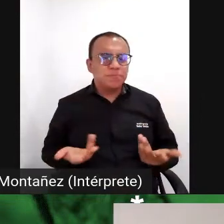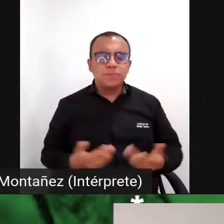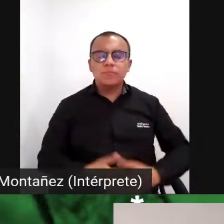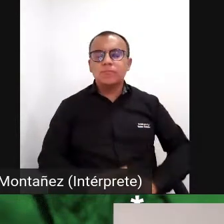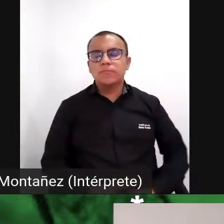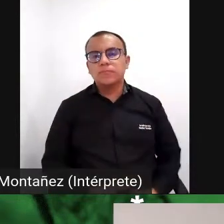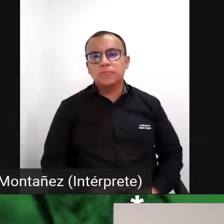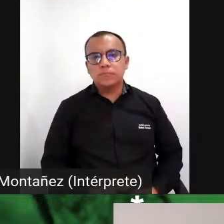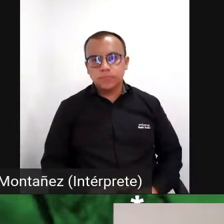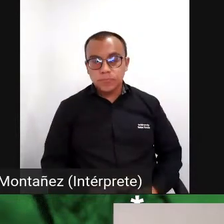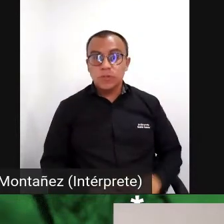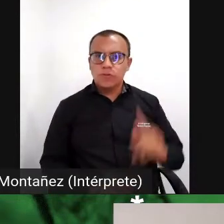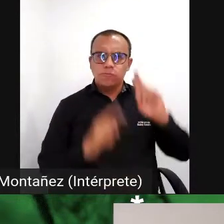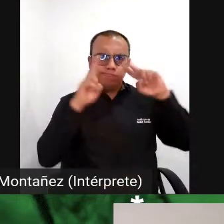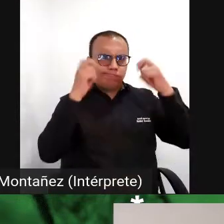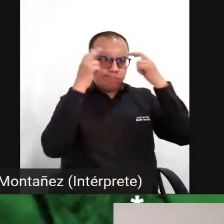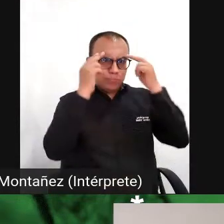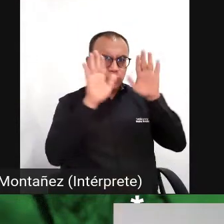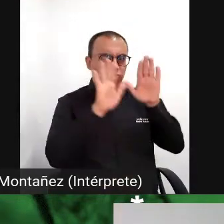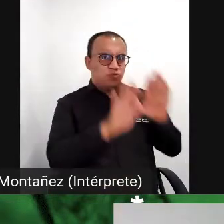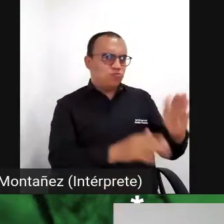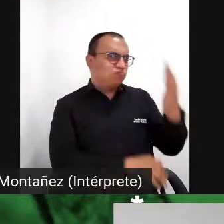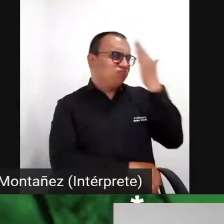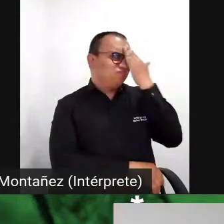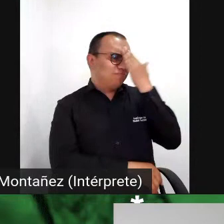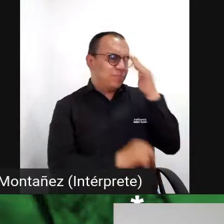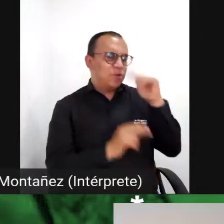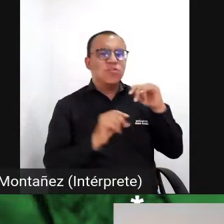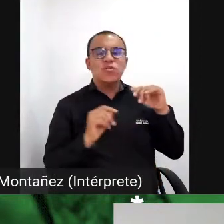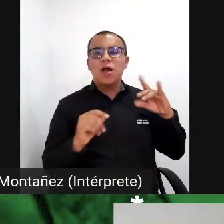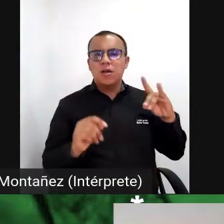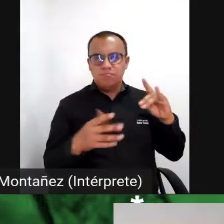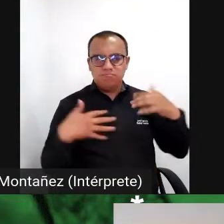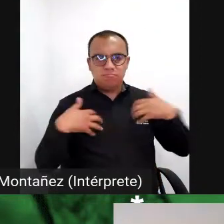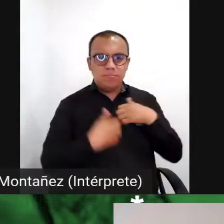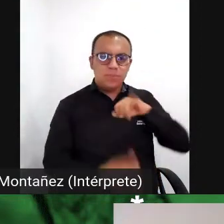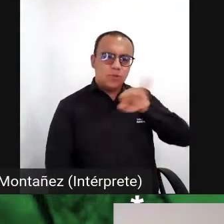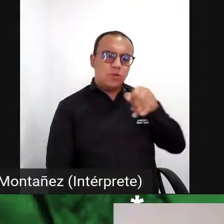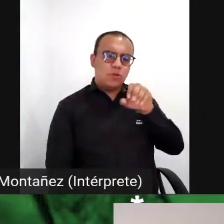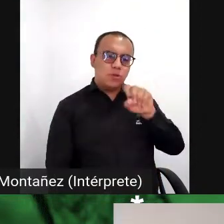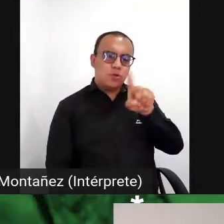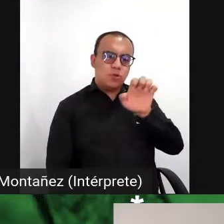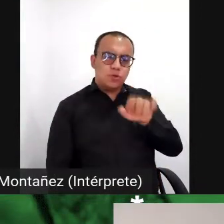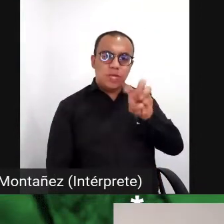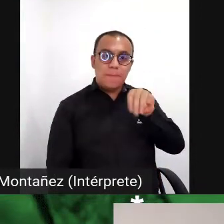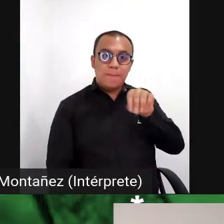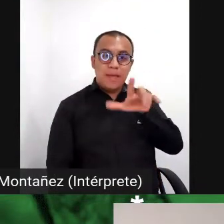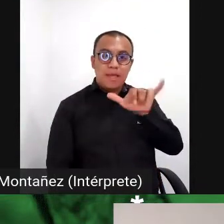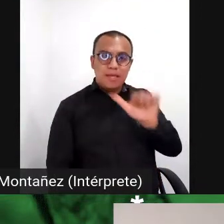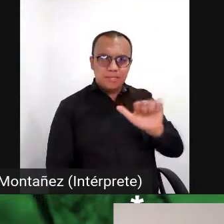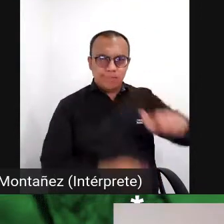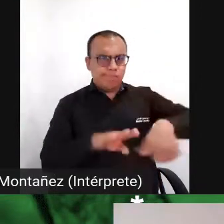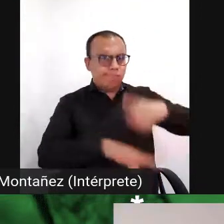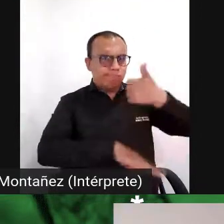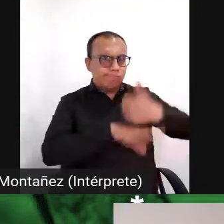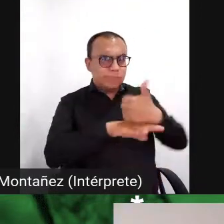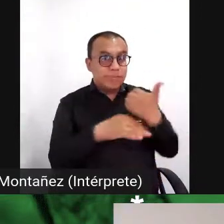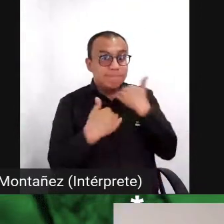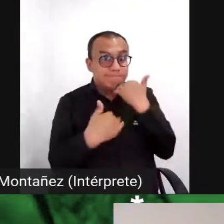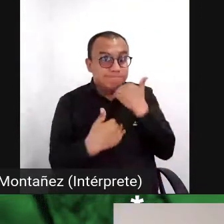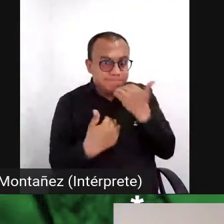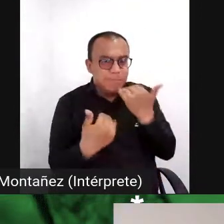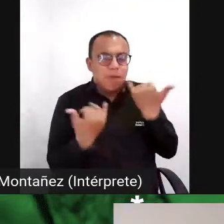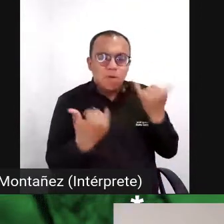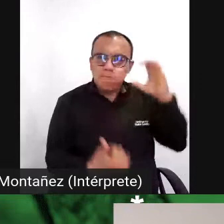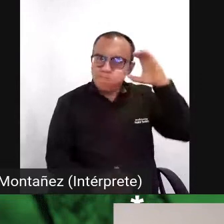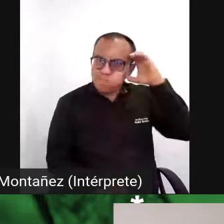un gran saber sobre la fauna de Bogotá. Estaba por un lado José González Maya, que es el director, no sé si en este momento todavía, pero él es en